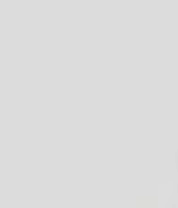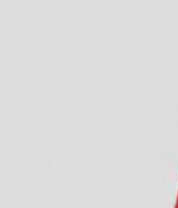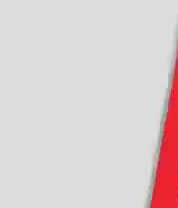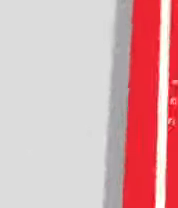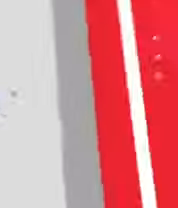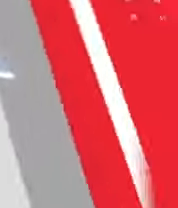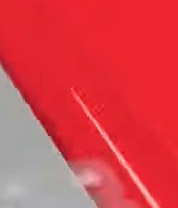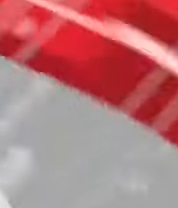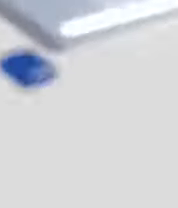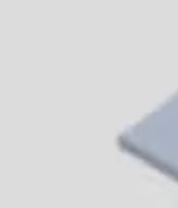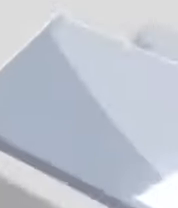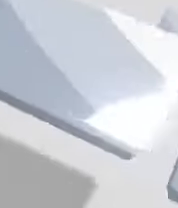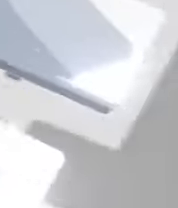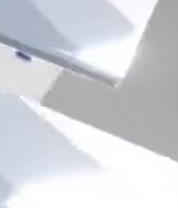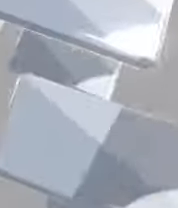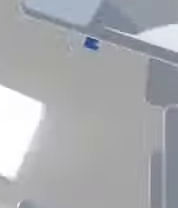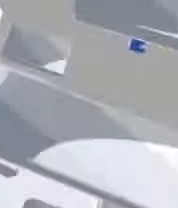presentamos